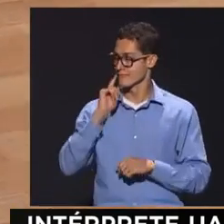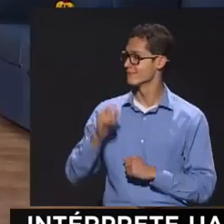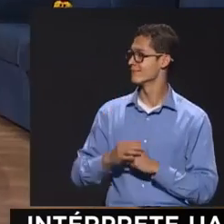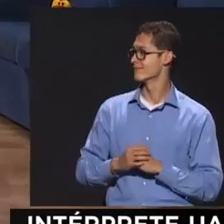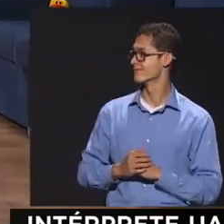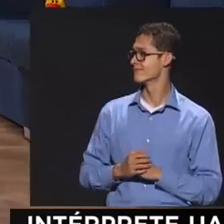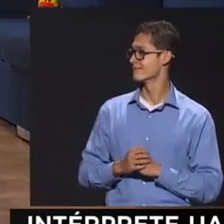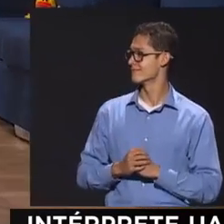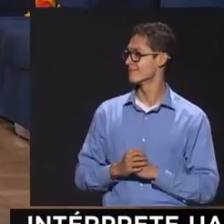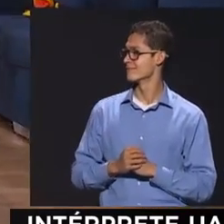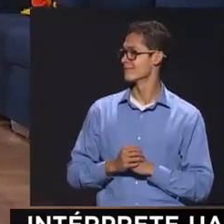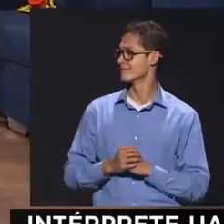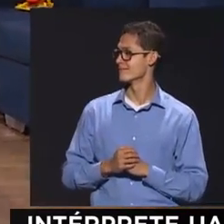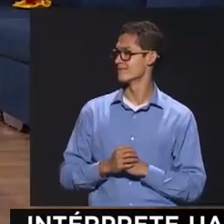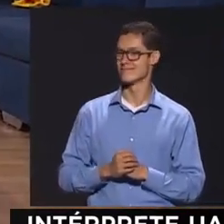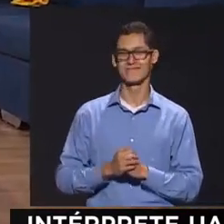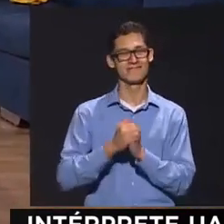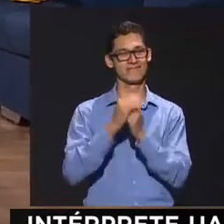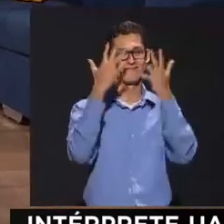y adelante